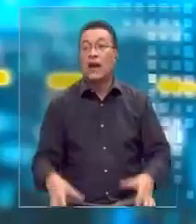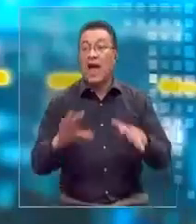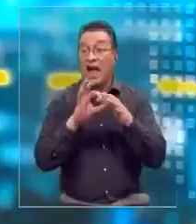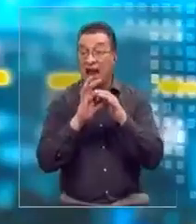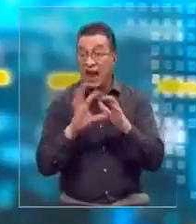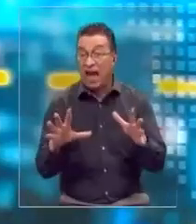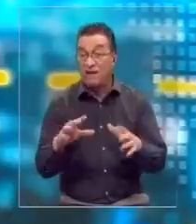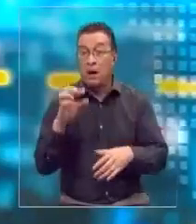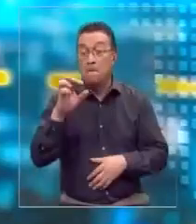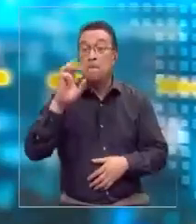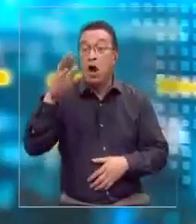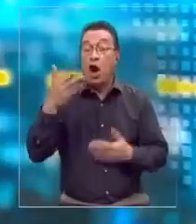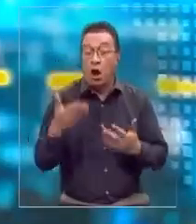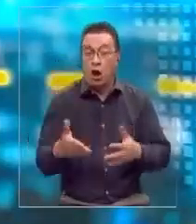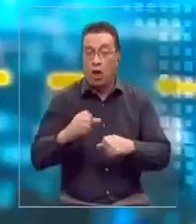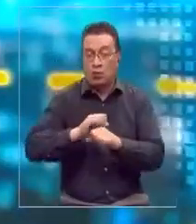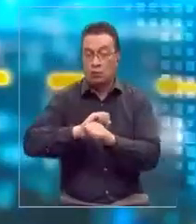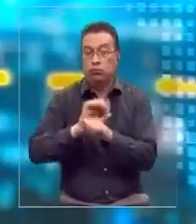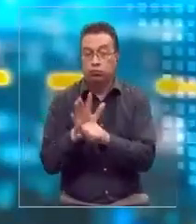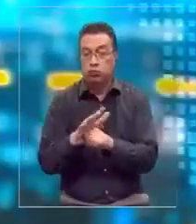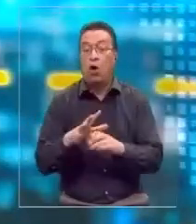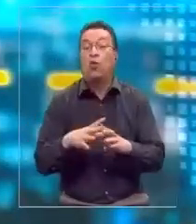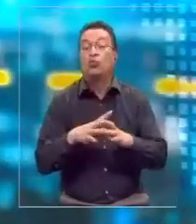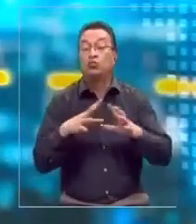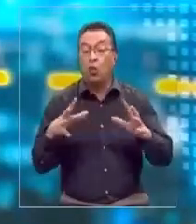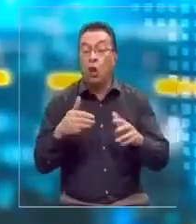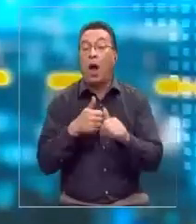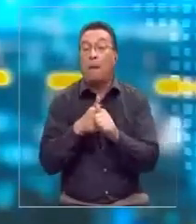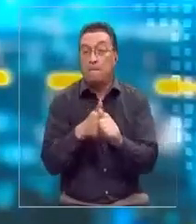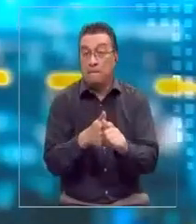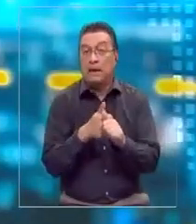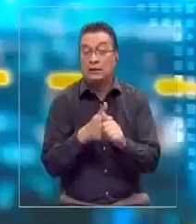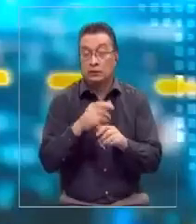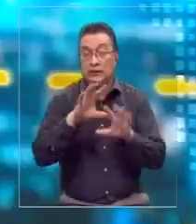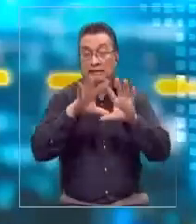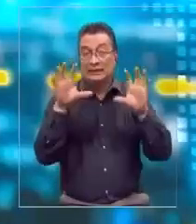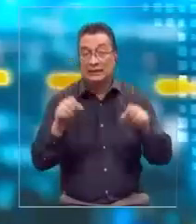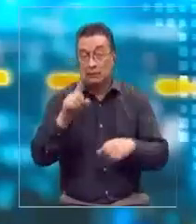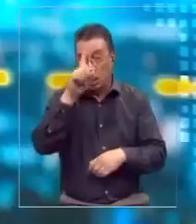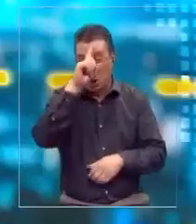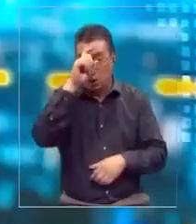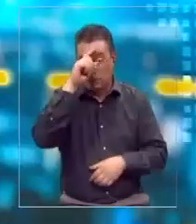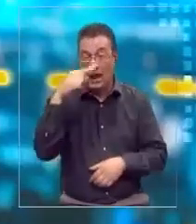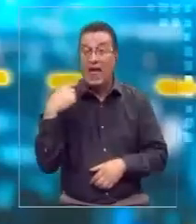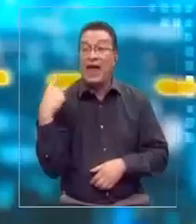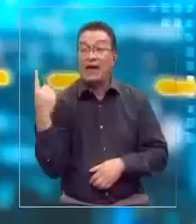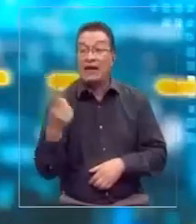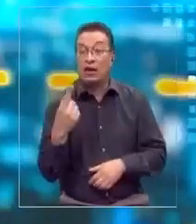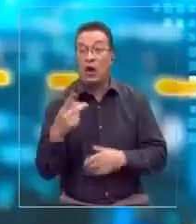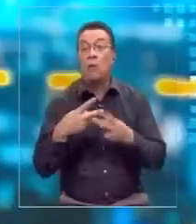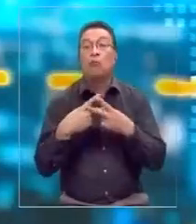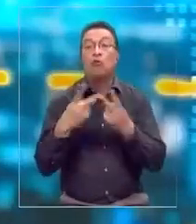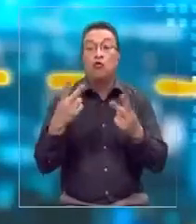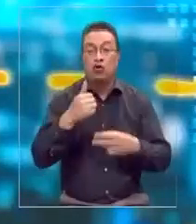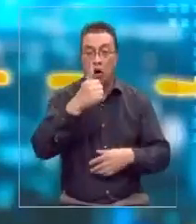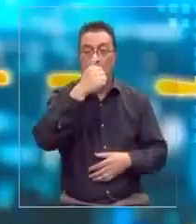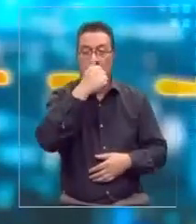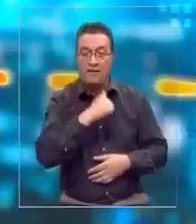Gravísimo, peor en tiempos de pandemia donde está siendo súper presionado el sistema hospitalario en general, el sistema de salud público y privado.